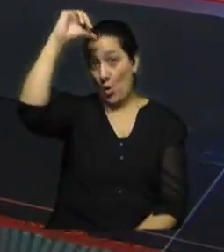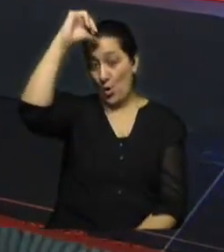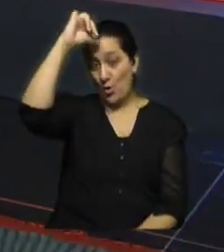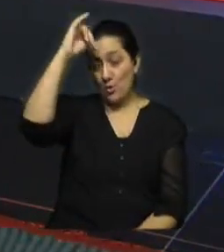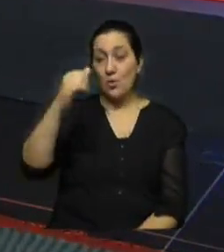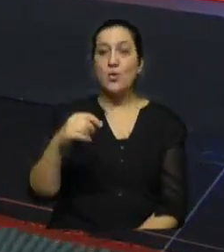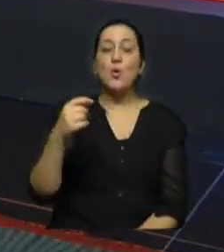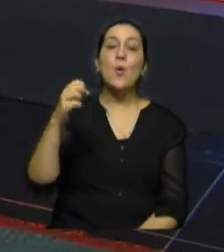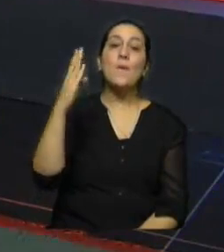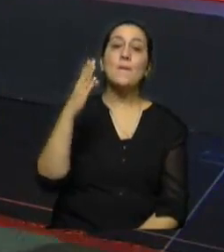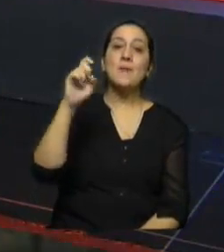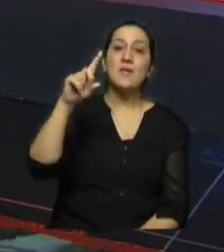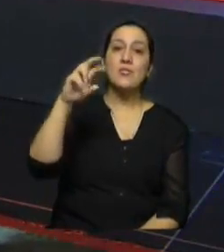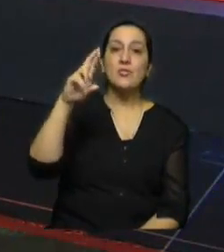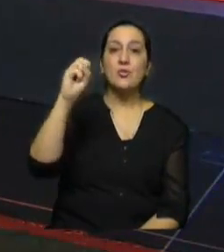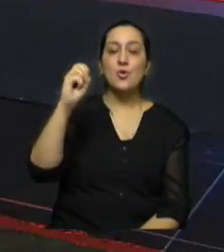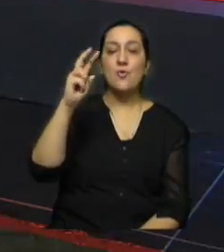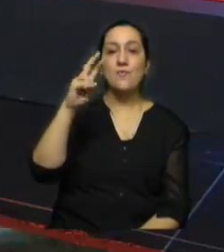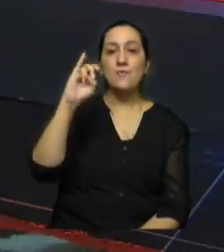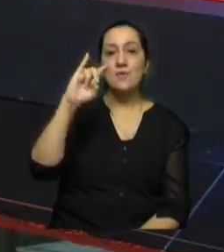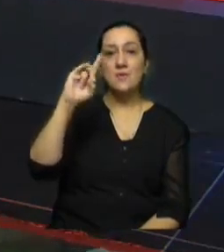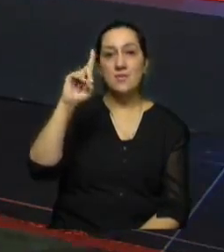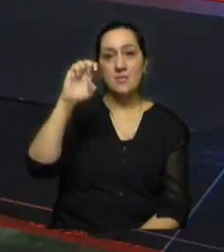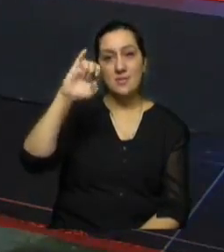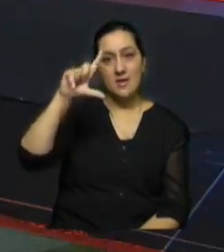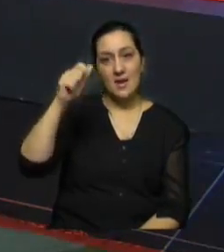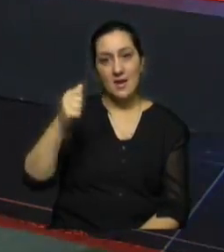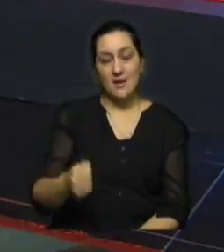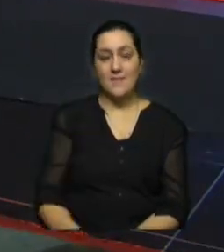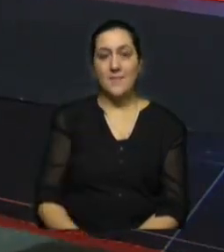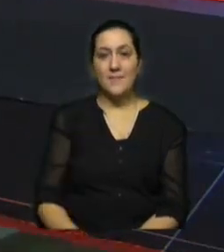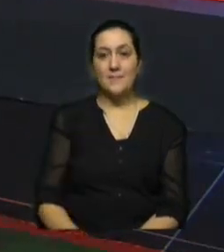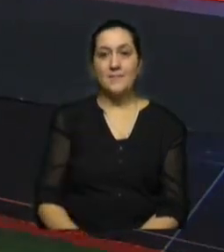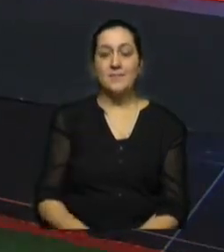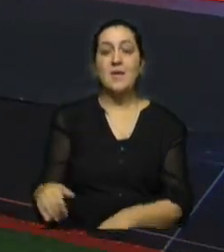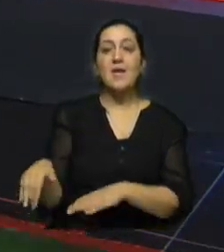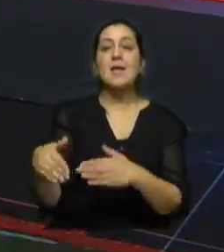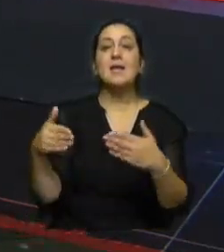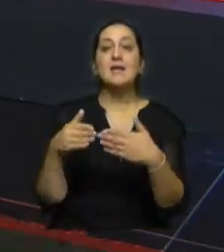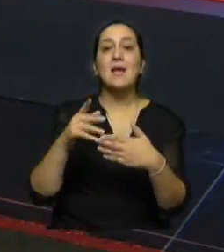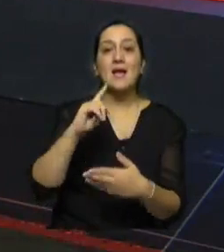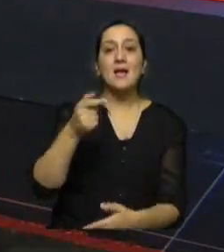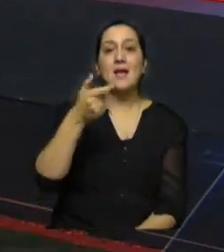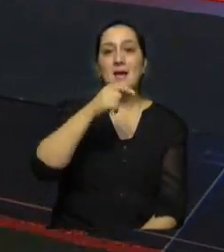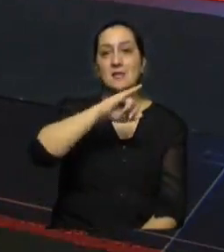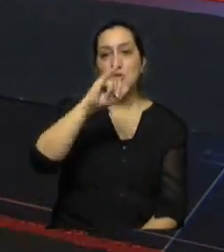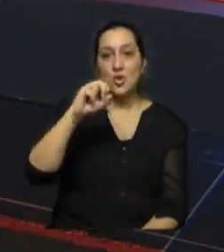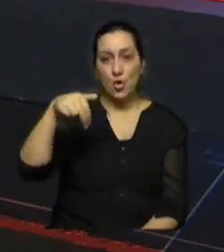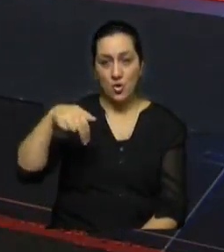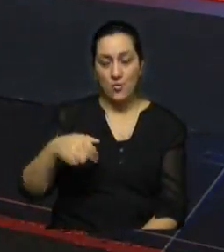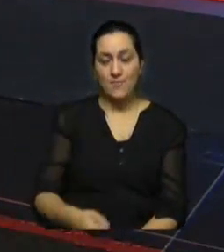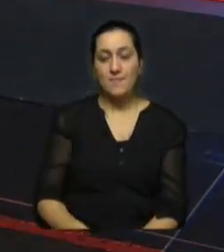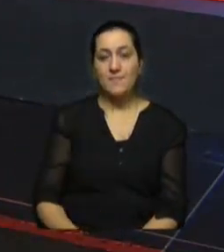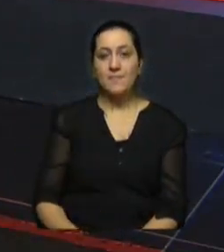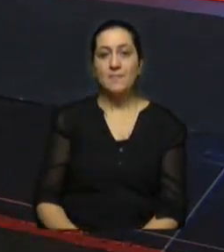Pedro Vidiela aquí en el medio, en la calle Plaza Vidiela y Garzón, en estas avenidas importantísimas en la capital